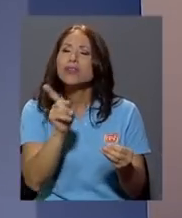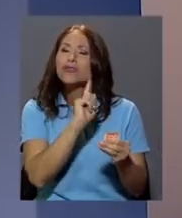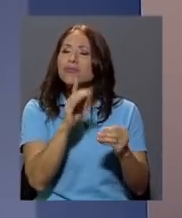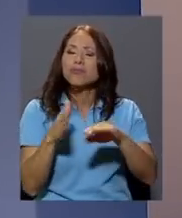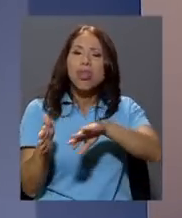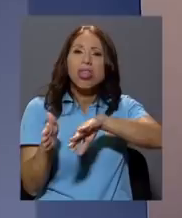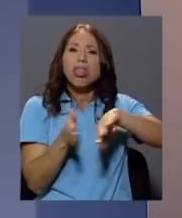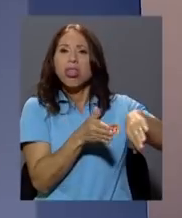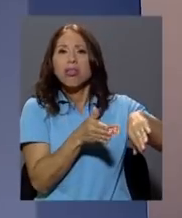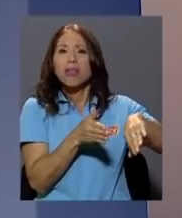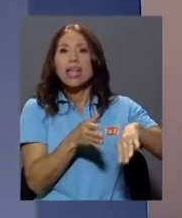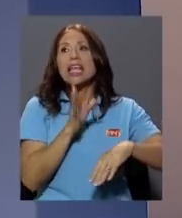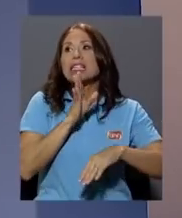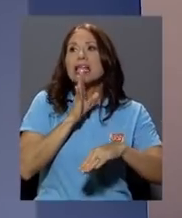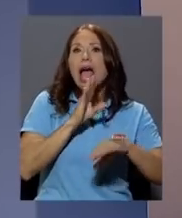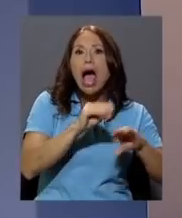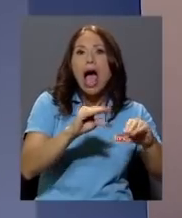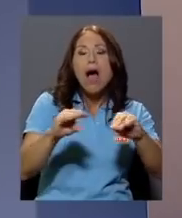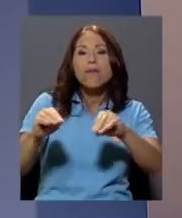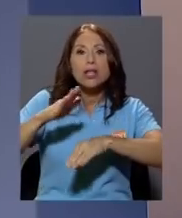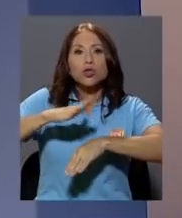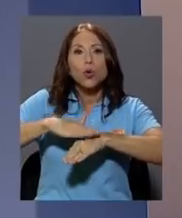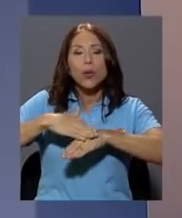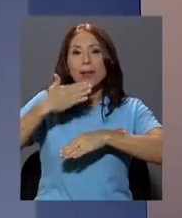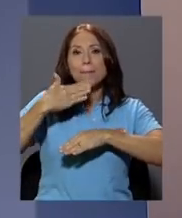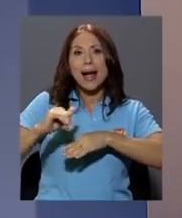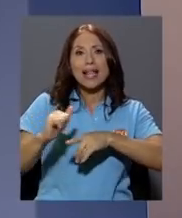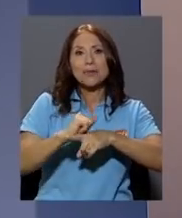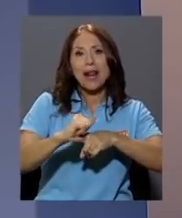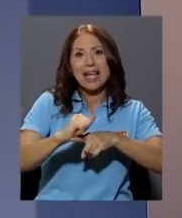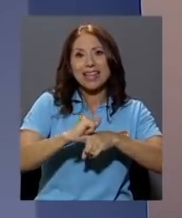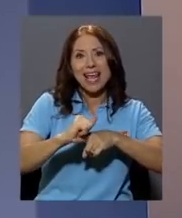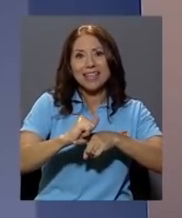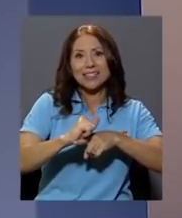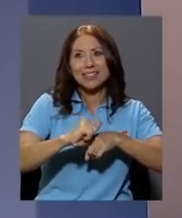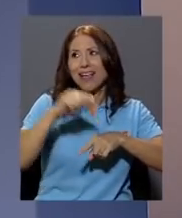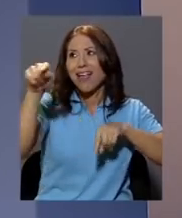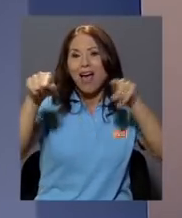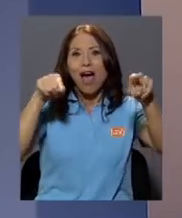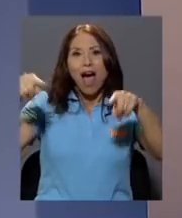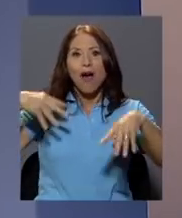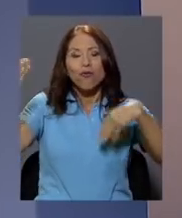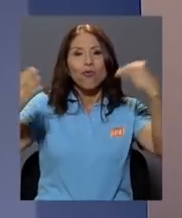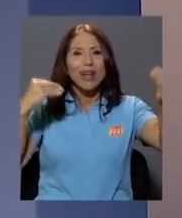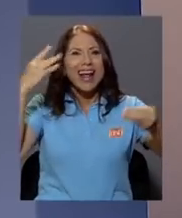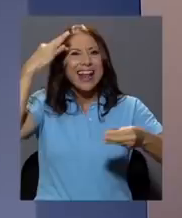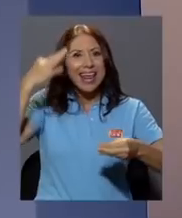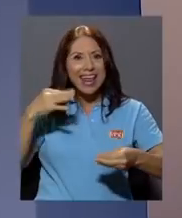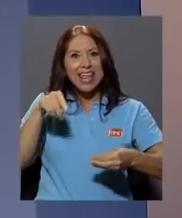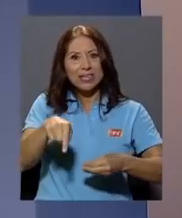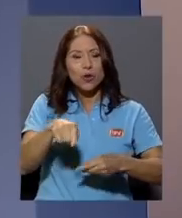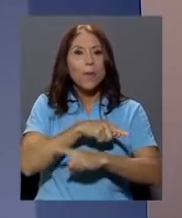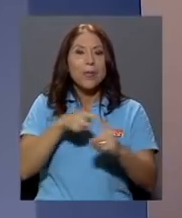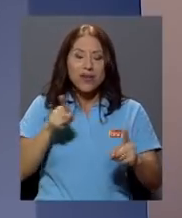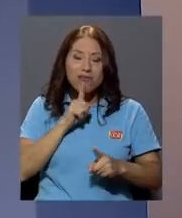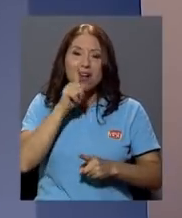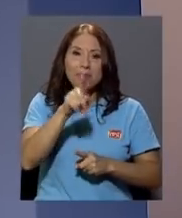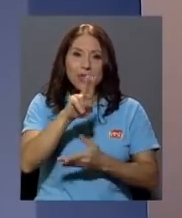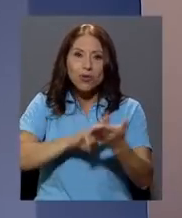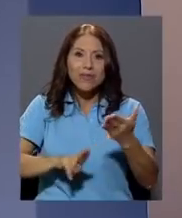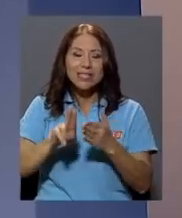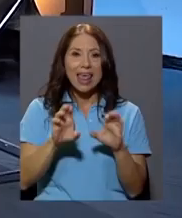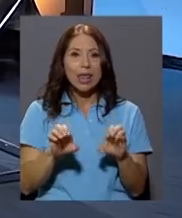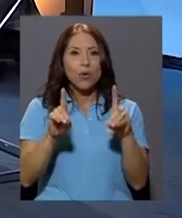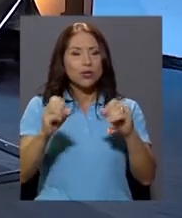de malas prácticas que pueden identificar desde fuera y que verdaderamente hacen posible una educación potente de parte